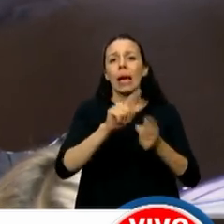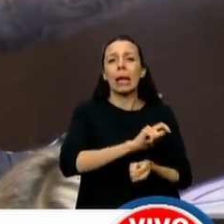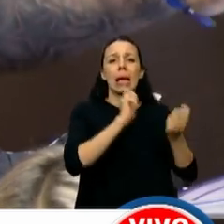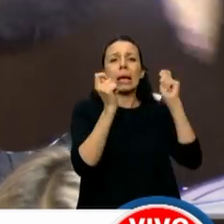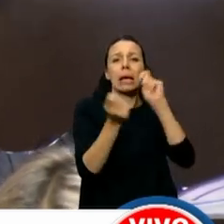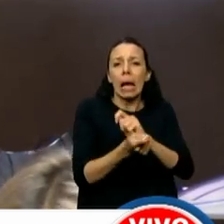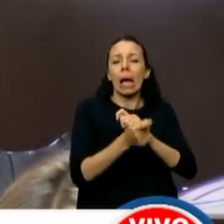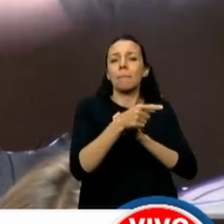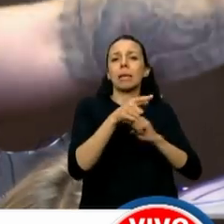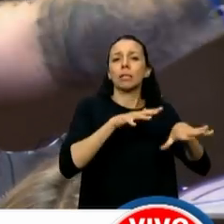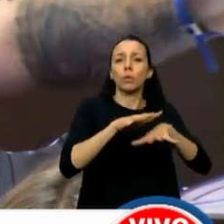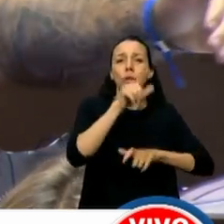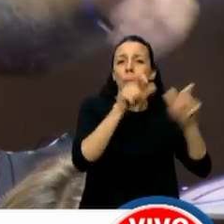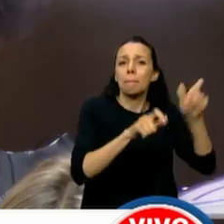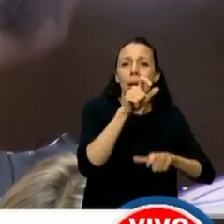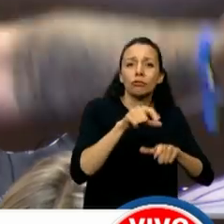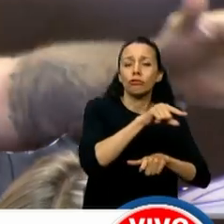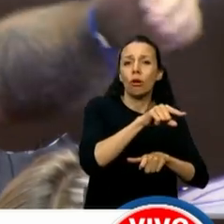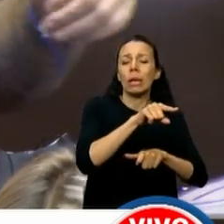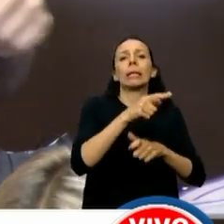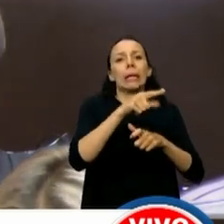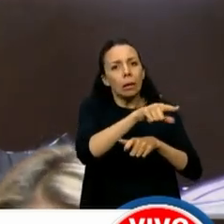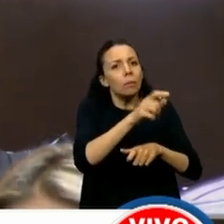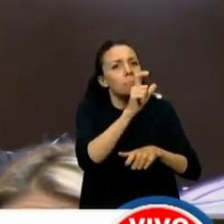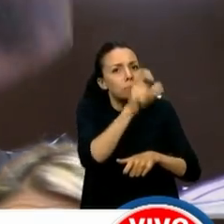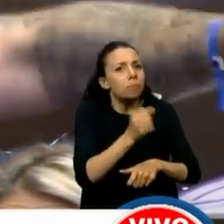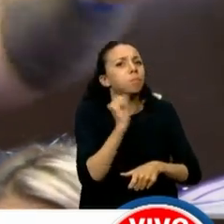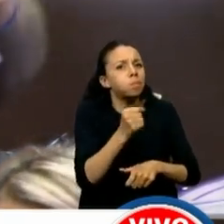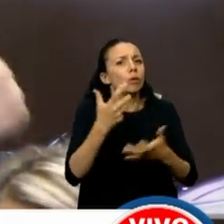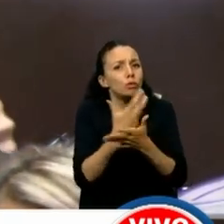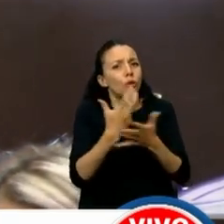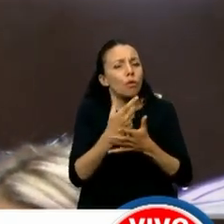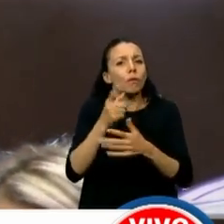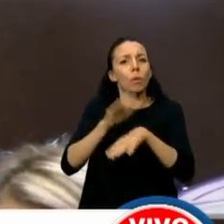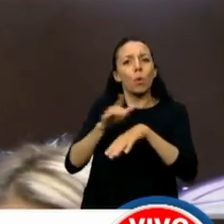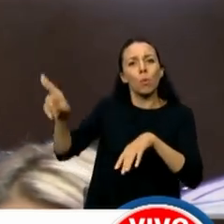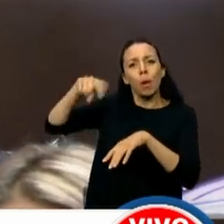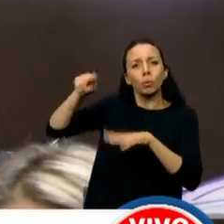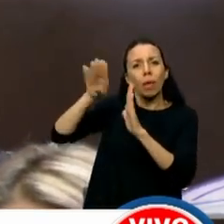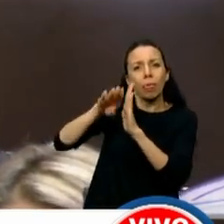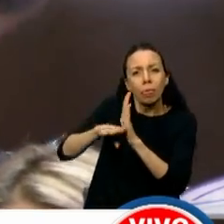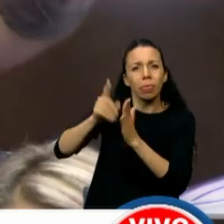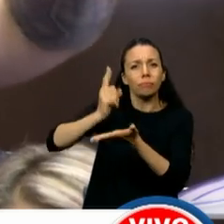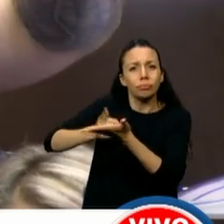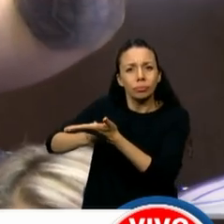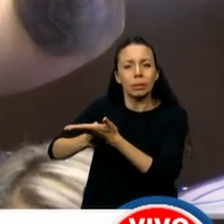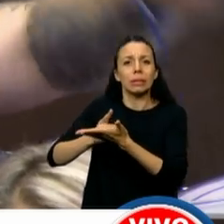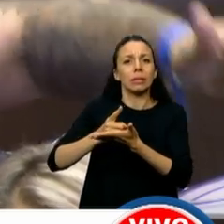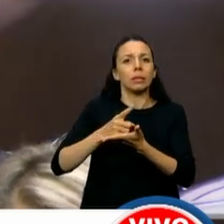que peor lo están pasando que sufrieron sus políticas que sufren la pandemia que nosotros le pedíamos que se tenían que cuidar